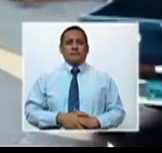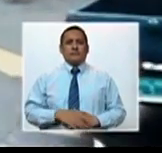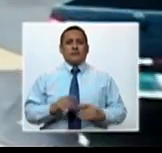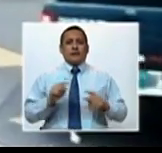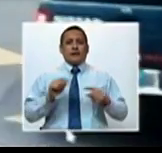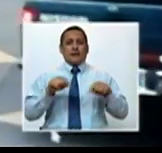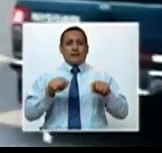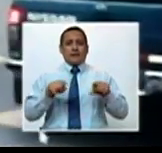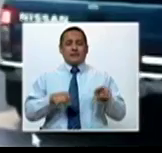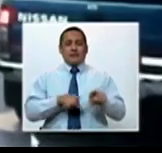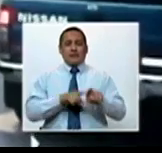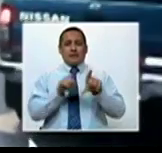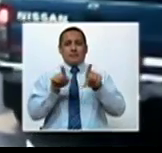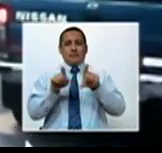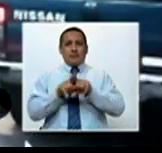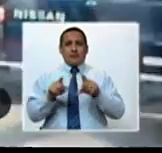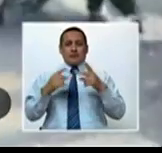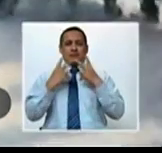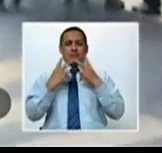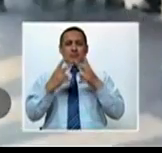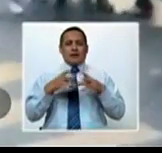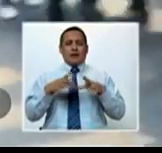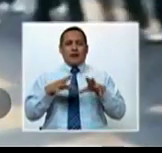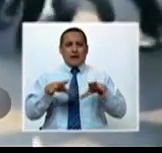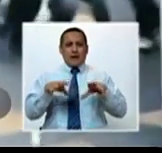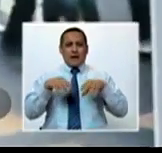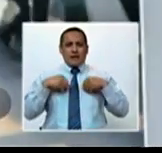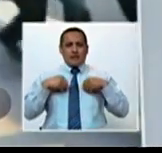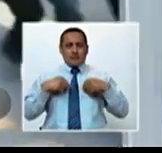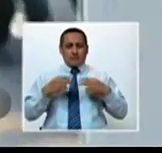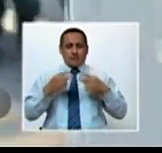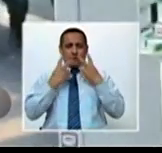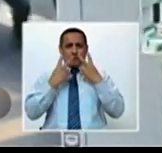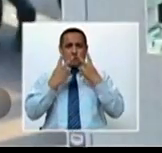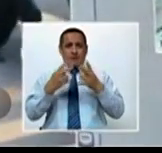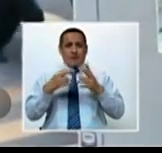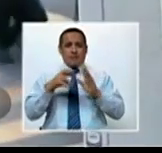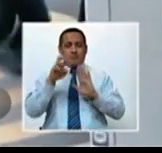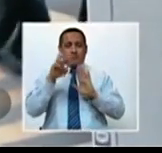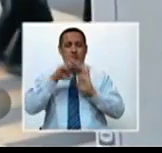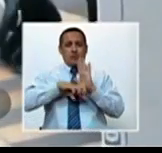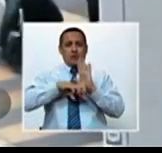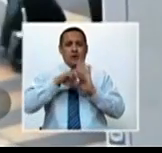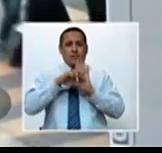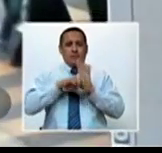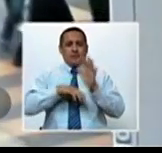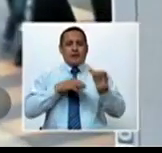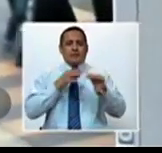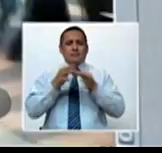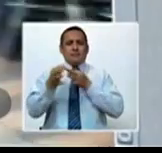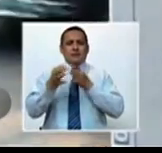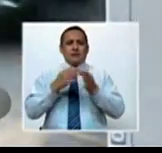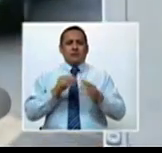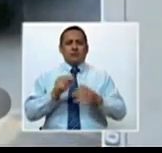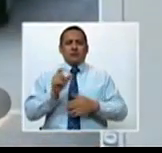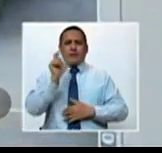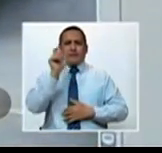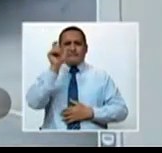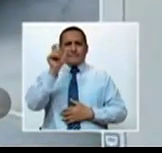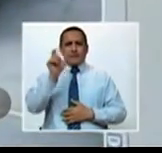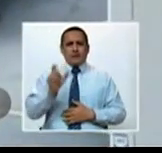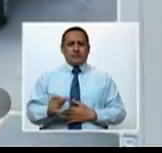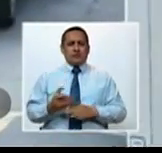En el presente caso, el que atenderemos en este programa es el de